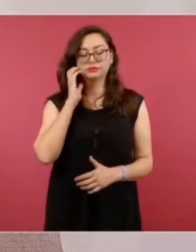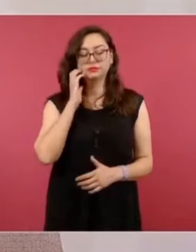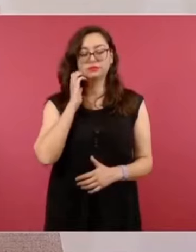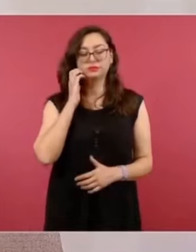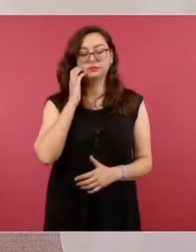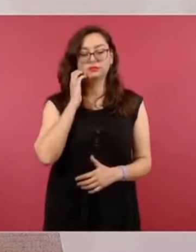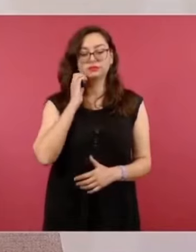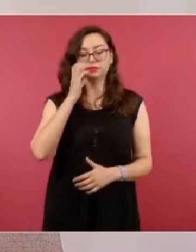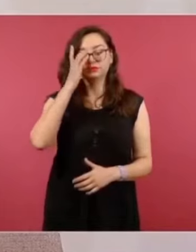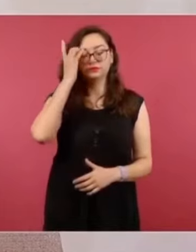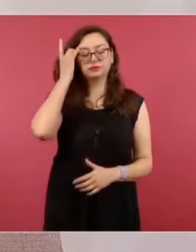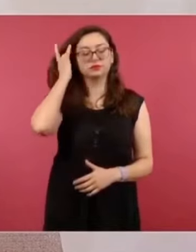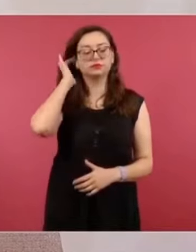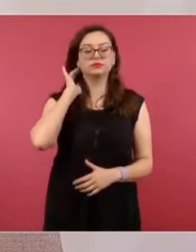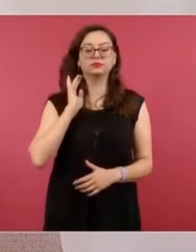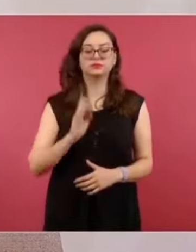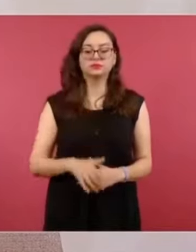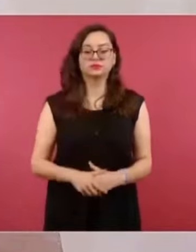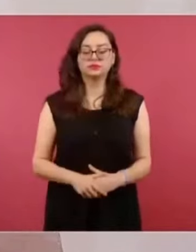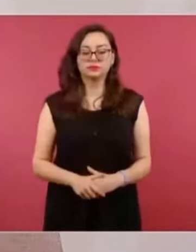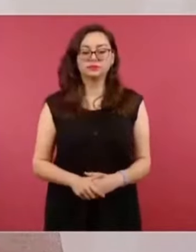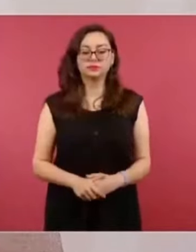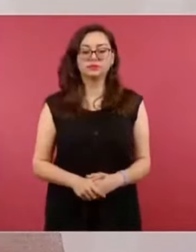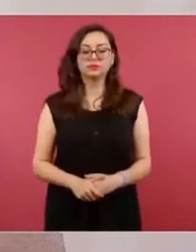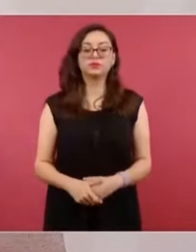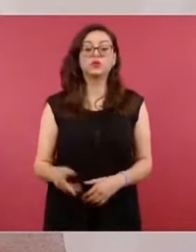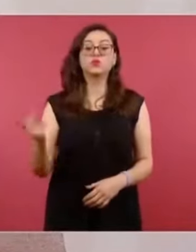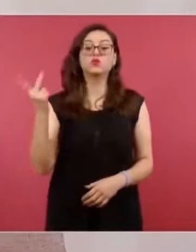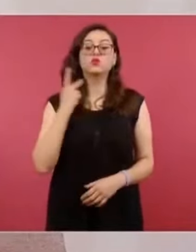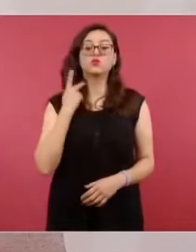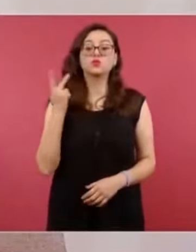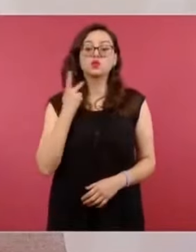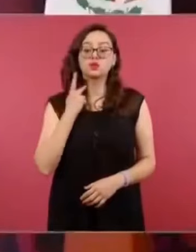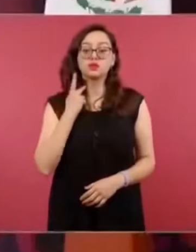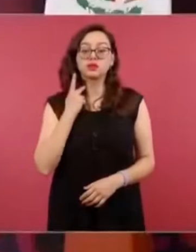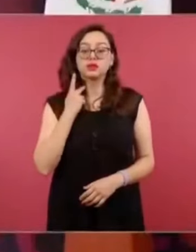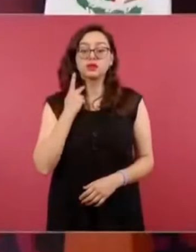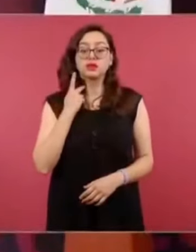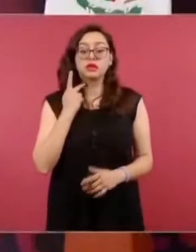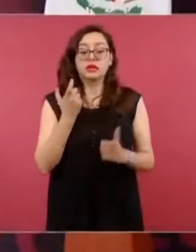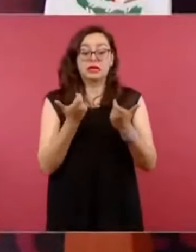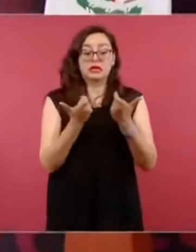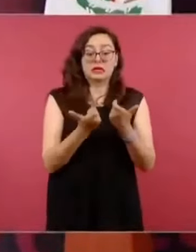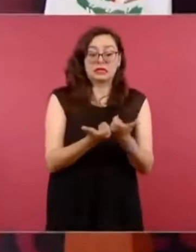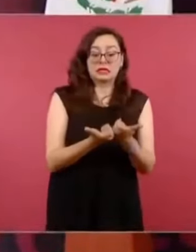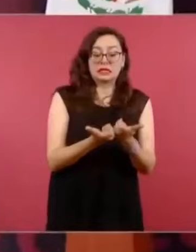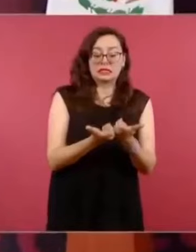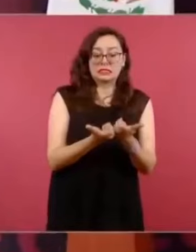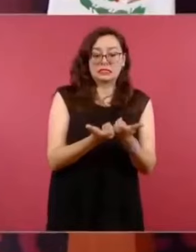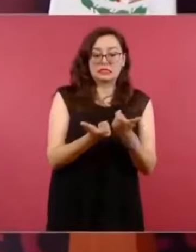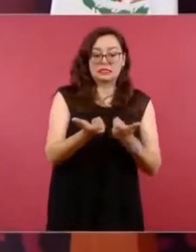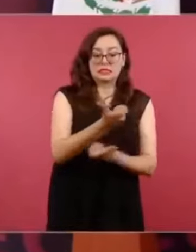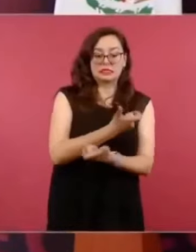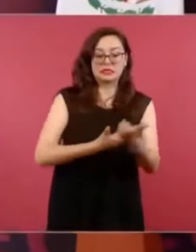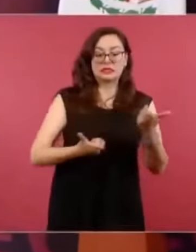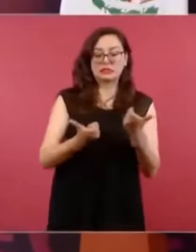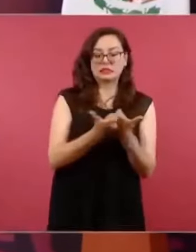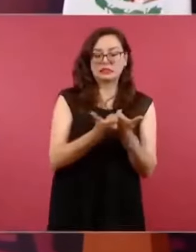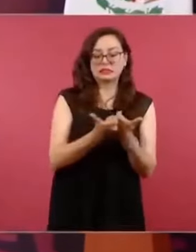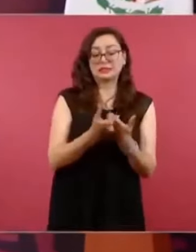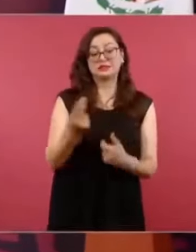y la economía tiene que ver mucho, mucho, mucho, mucho con el juicio